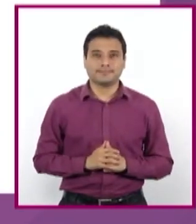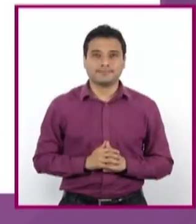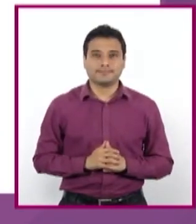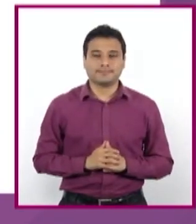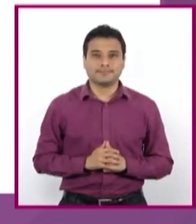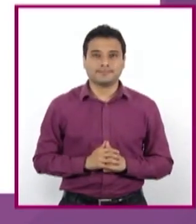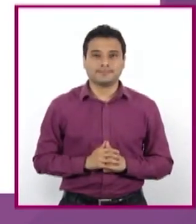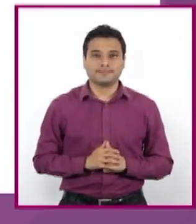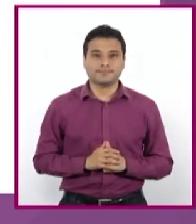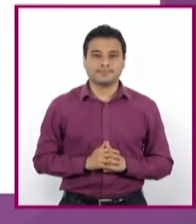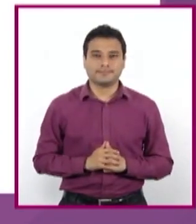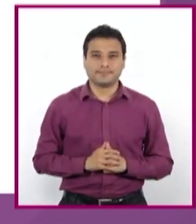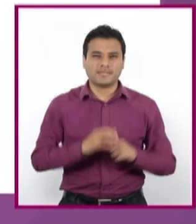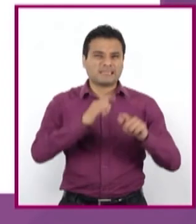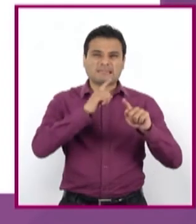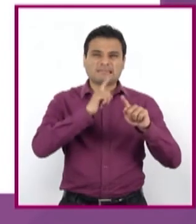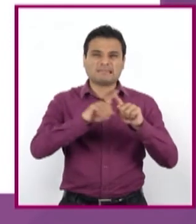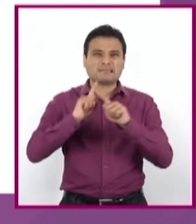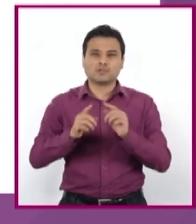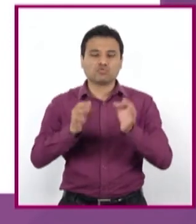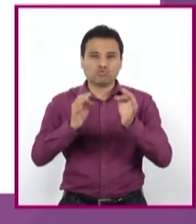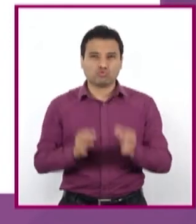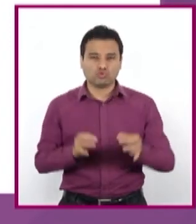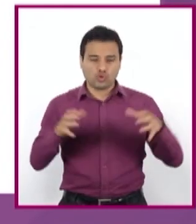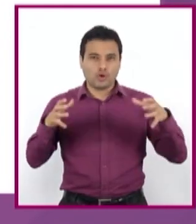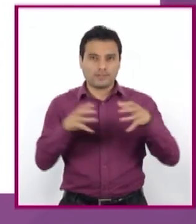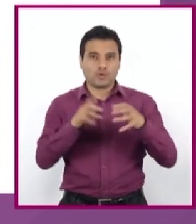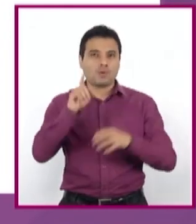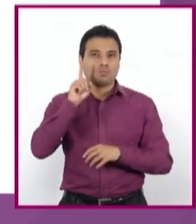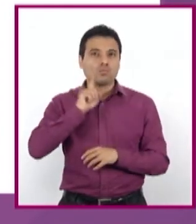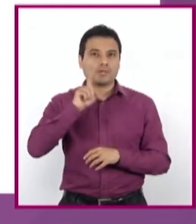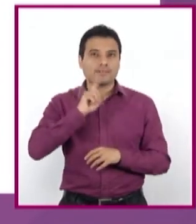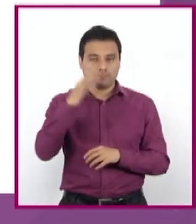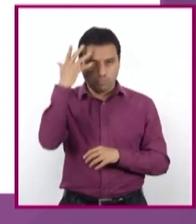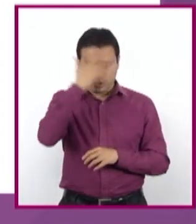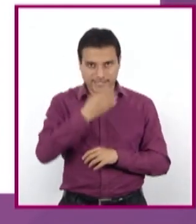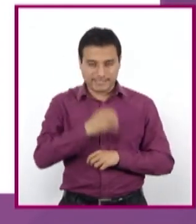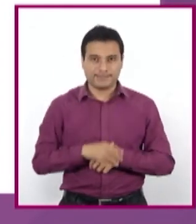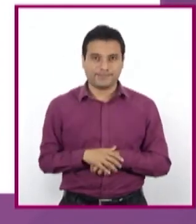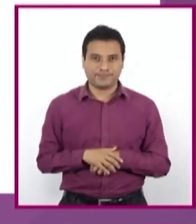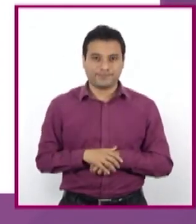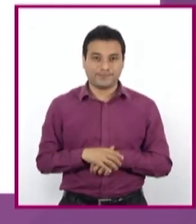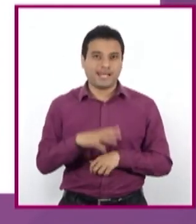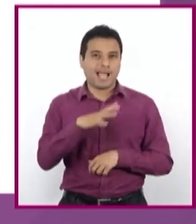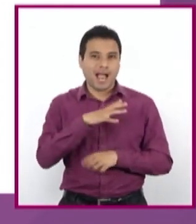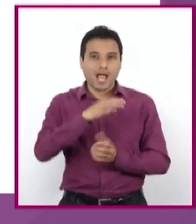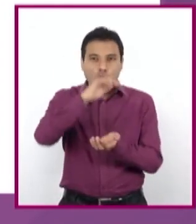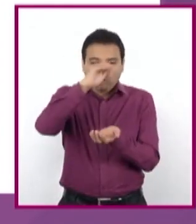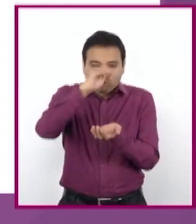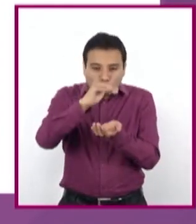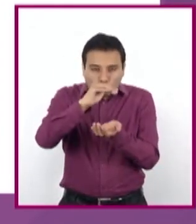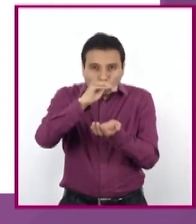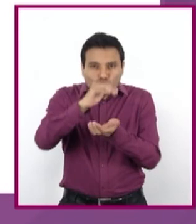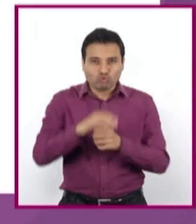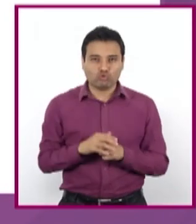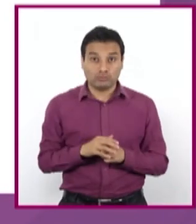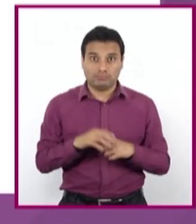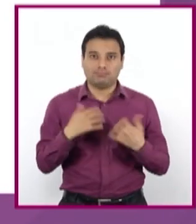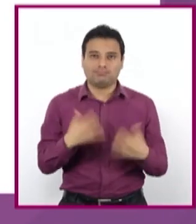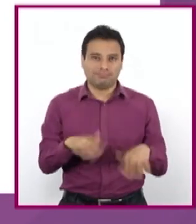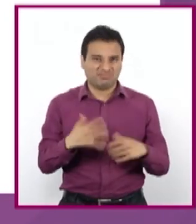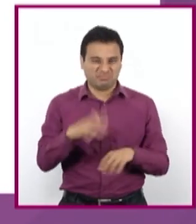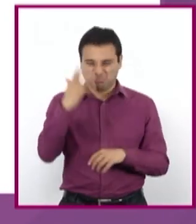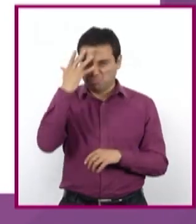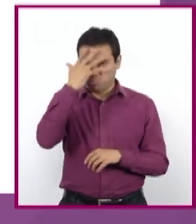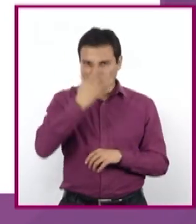La colección más numerosa es la llamada Mujeres Bonitas, una serie de pequeñas esculturas que muestra la belleza,